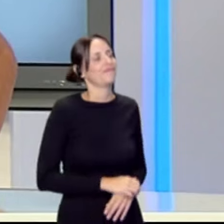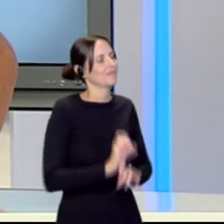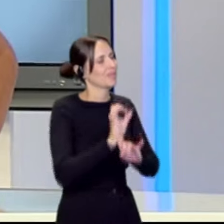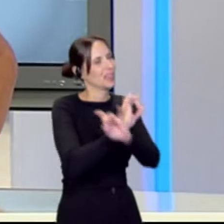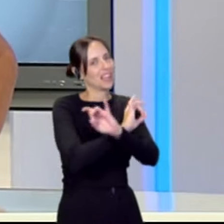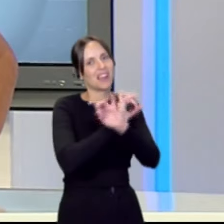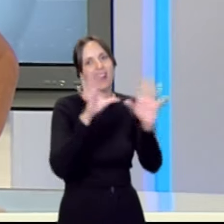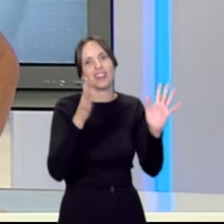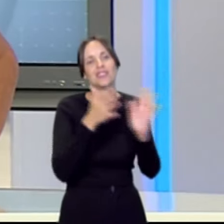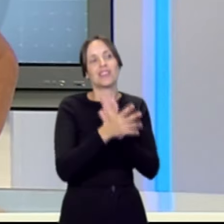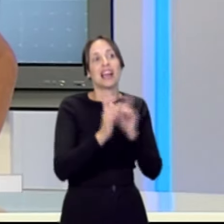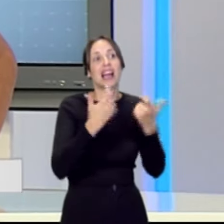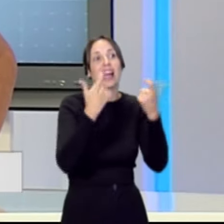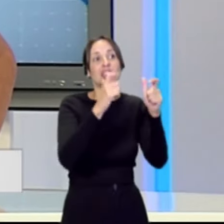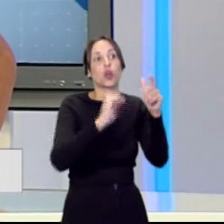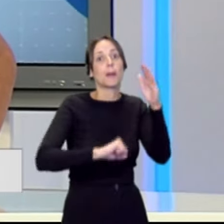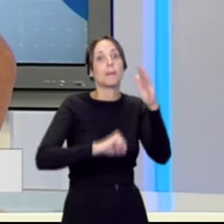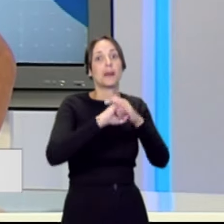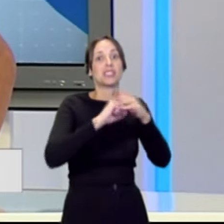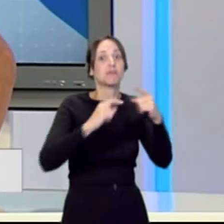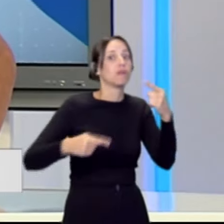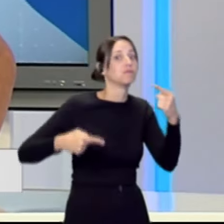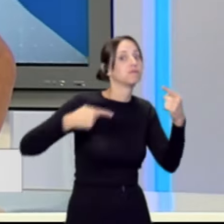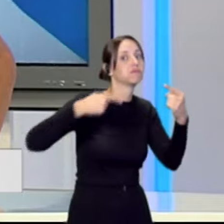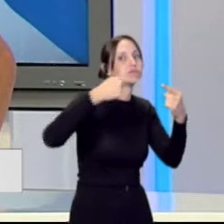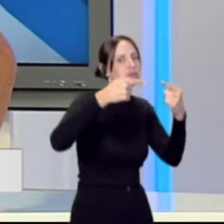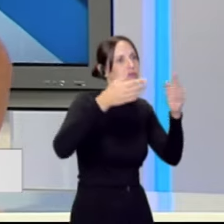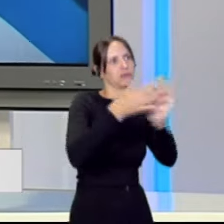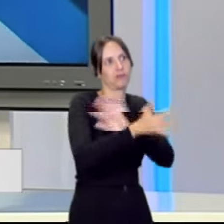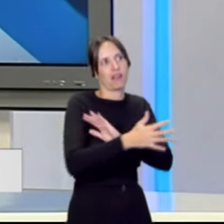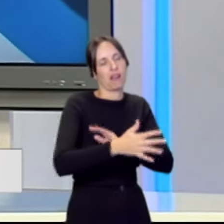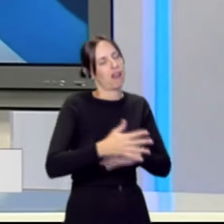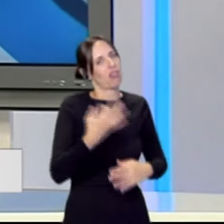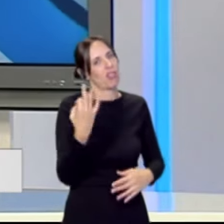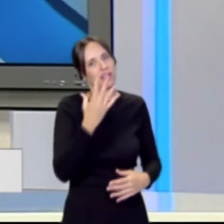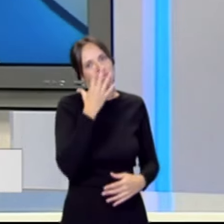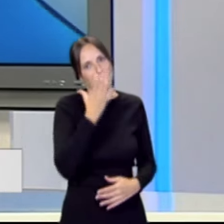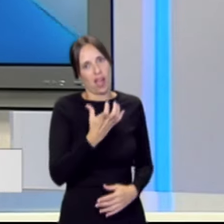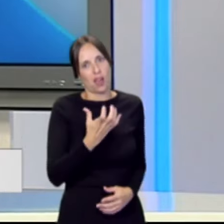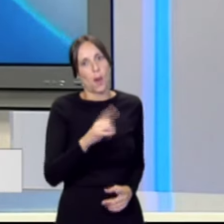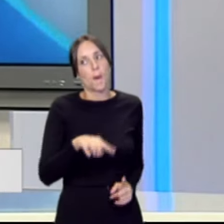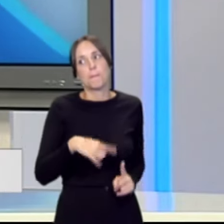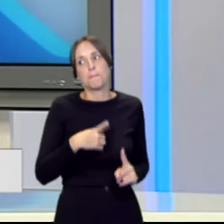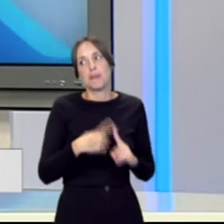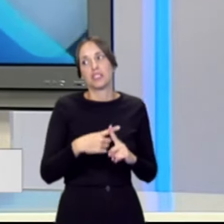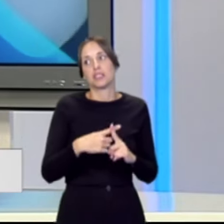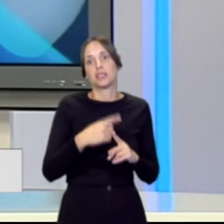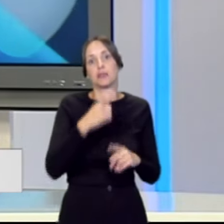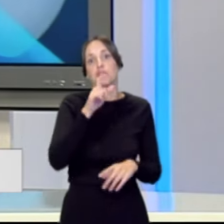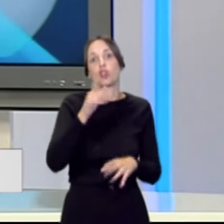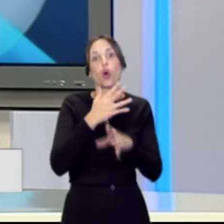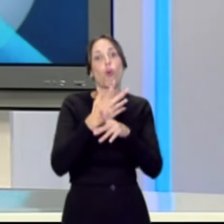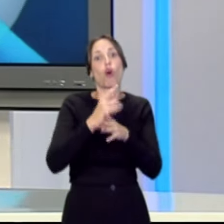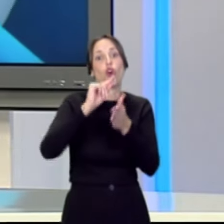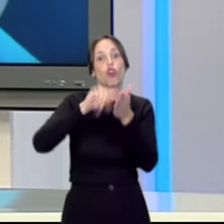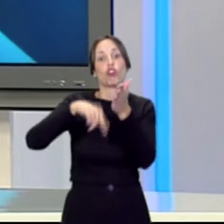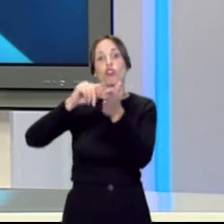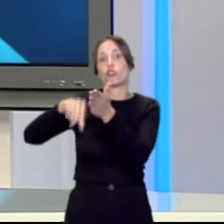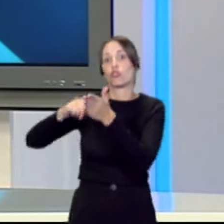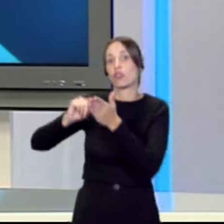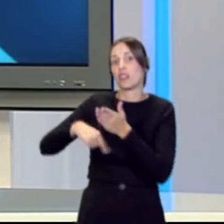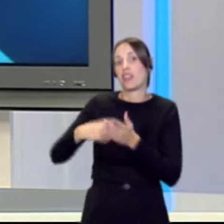la máxima categoría tiene que ser con los pies bien puestos en el suelo y tienes que reforzarte con jugadores de esa categoría,